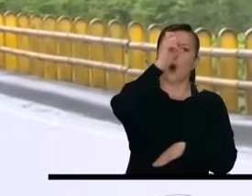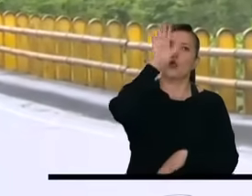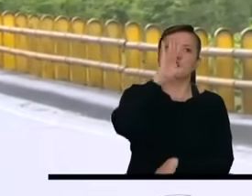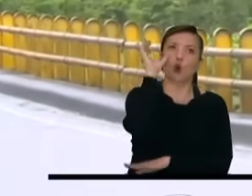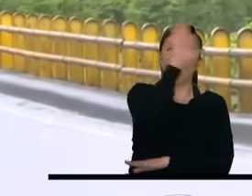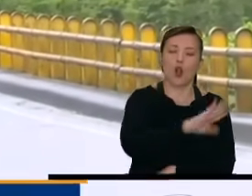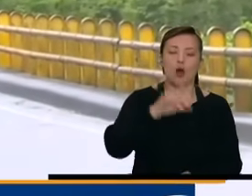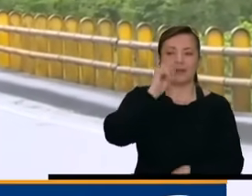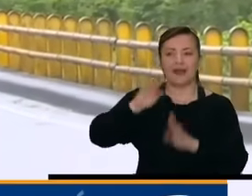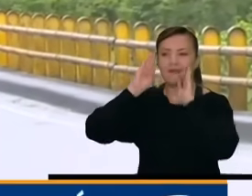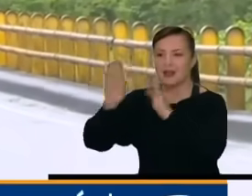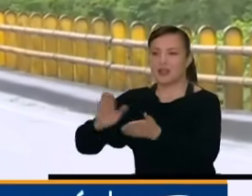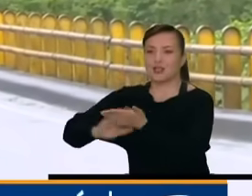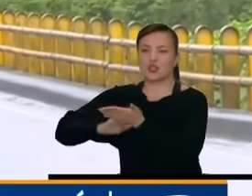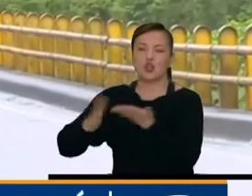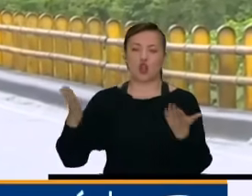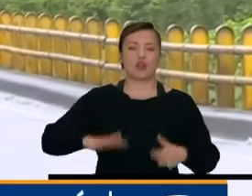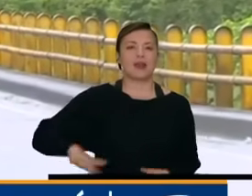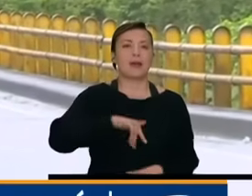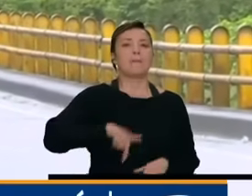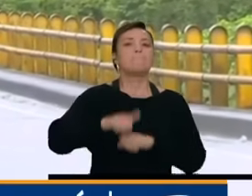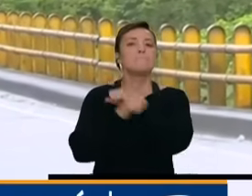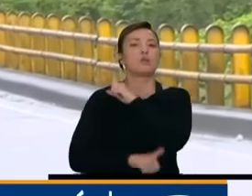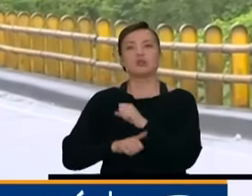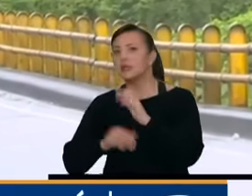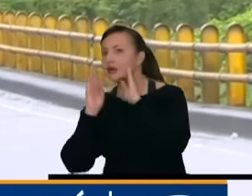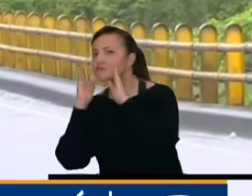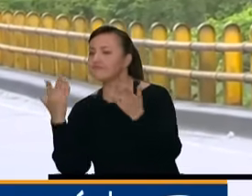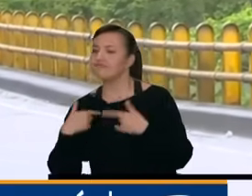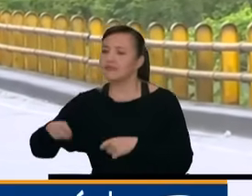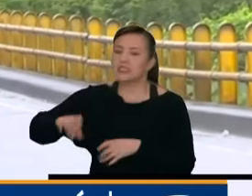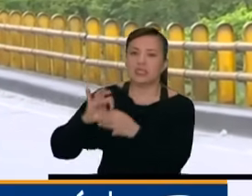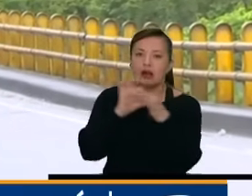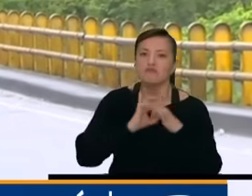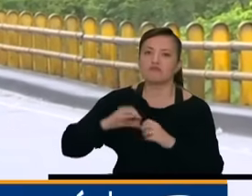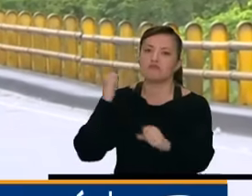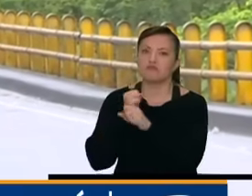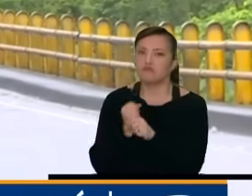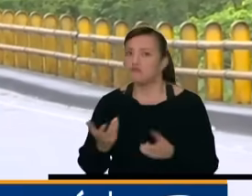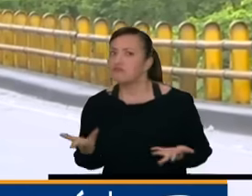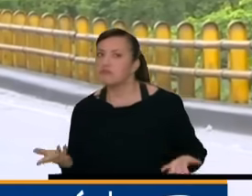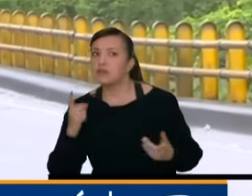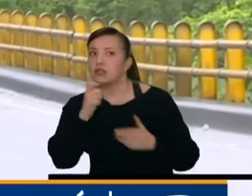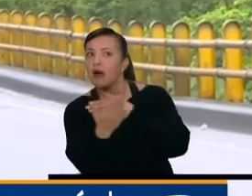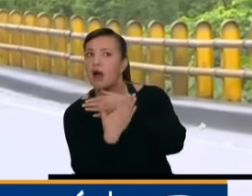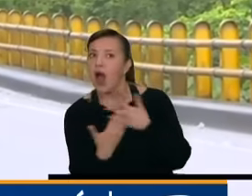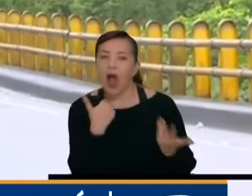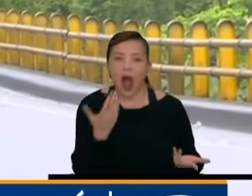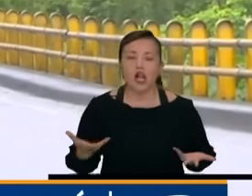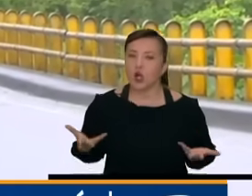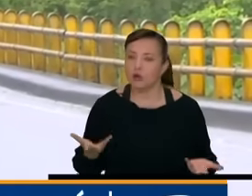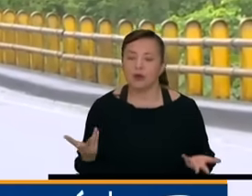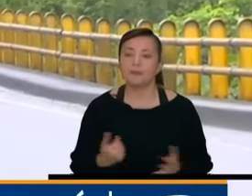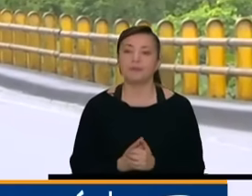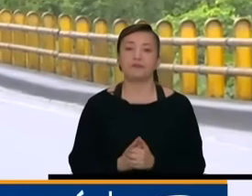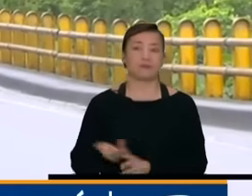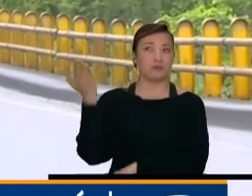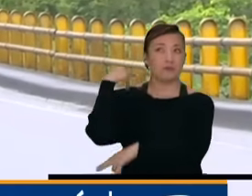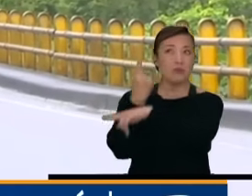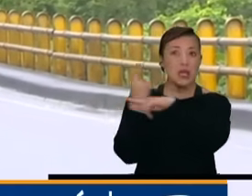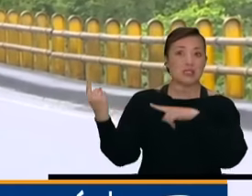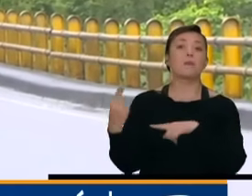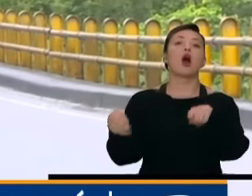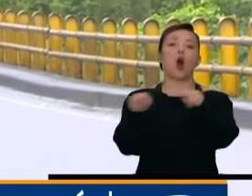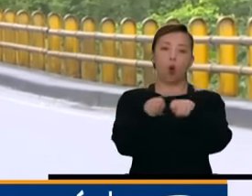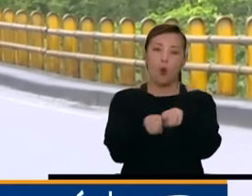solución definitiva. Desde Boyacá estamos atentos a trabajar en equipo a cualquier requerimiento. Digamos que desde la semana pasada